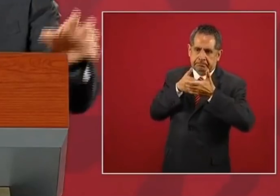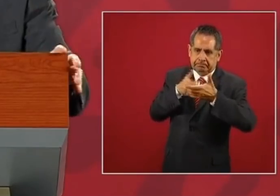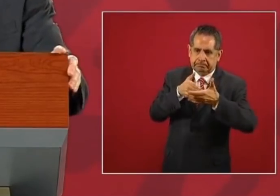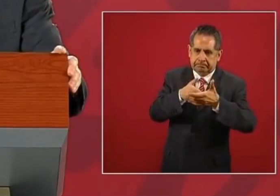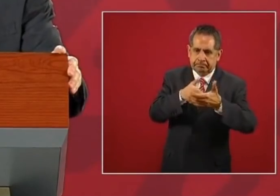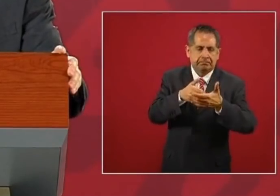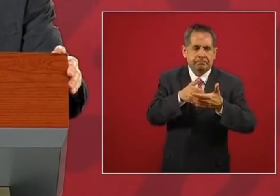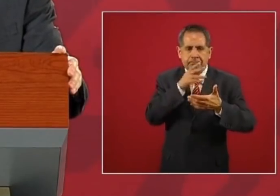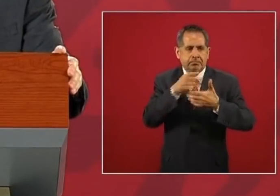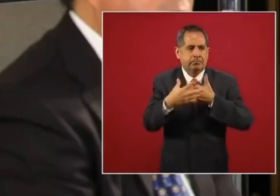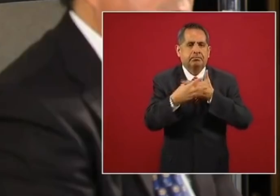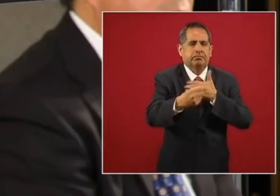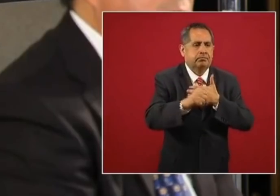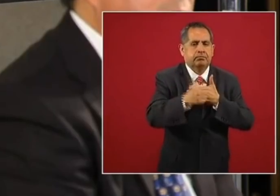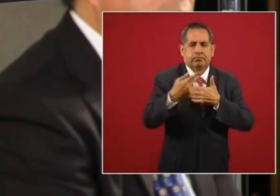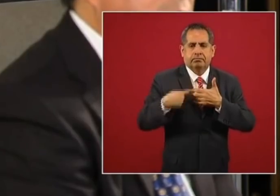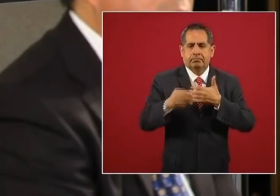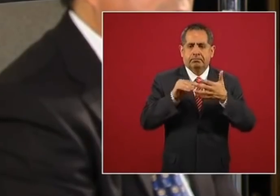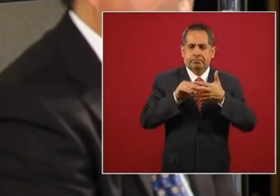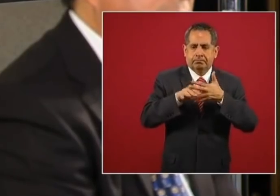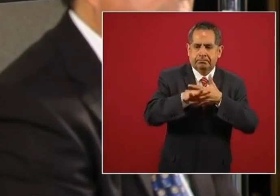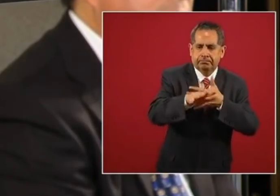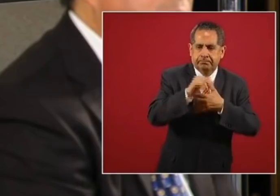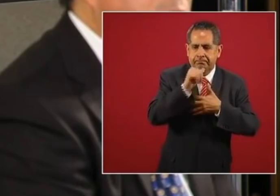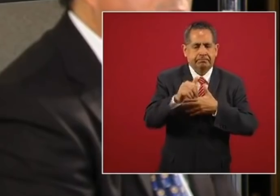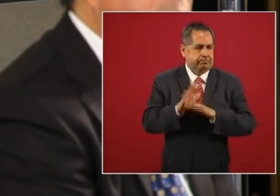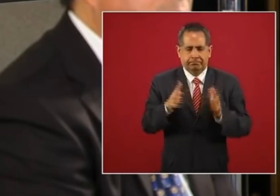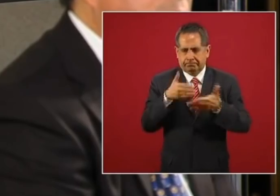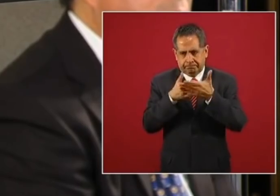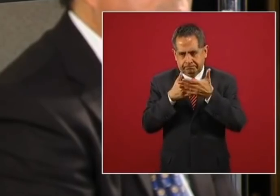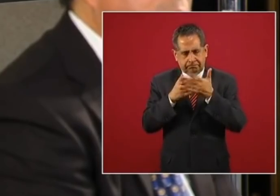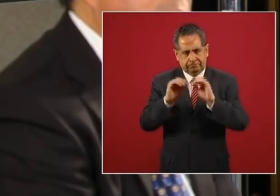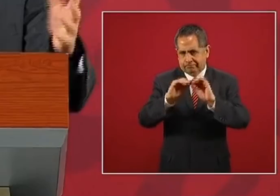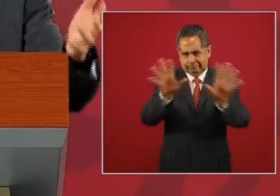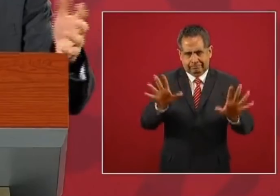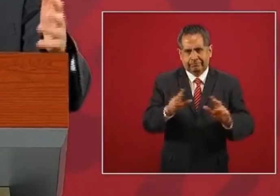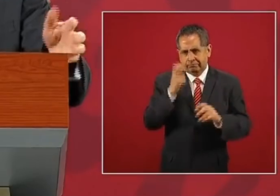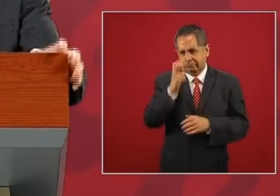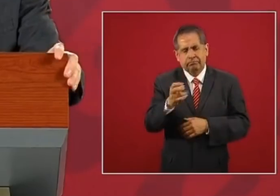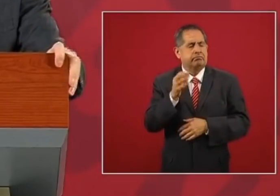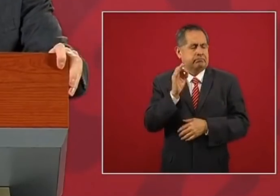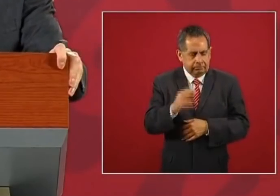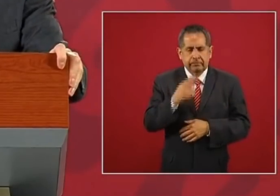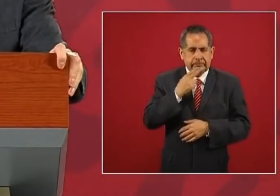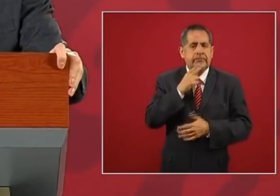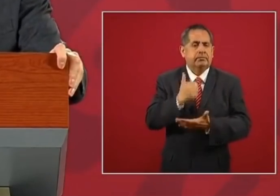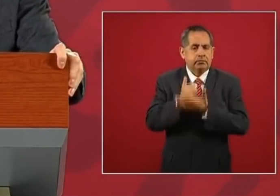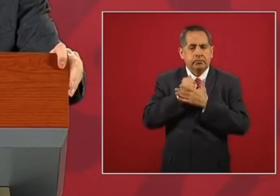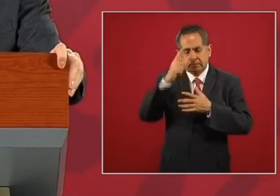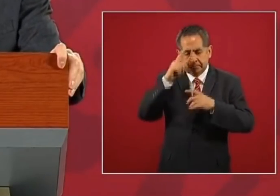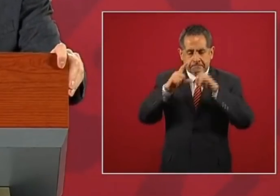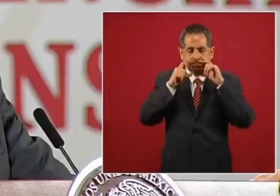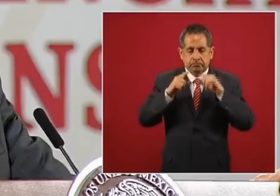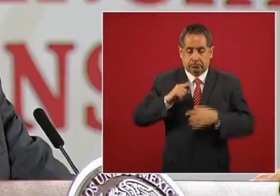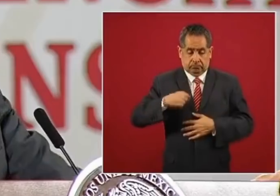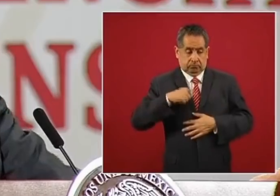a otras personas. Eso tiene poca discusión, no hay controversia. Es un elemento que puede ser de gran